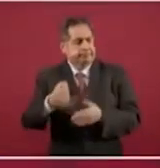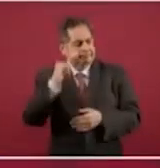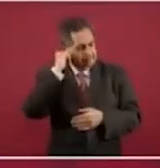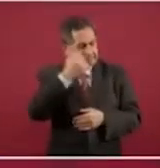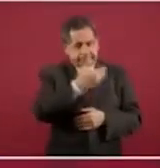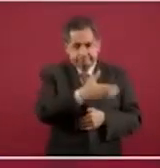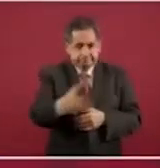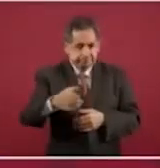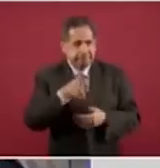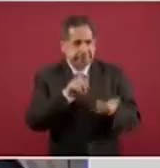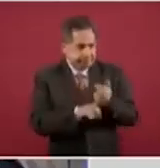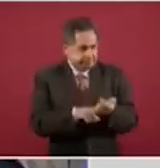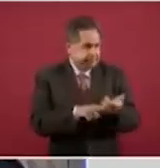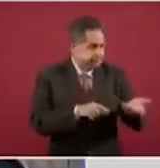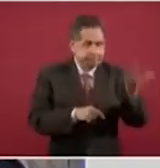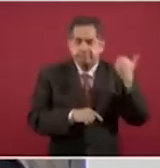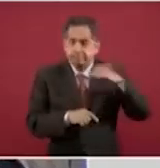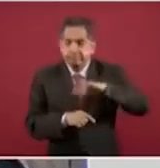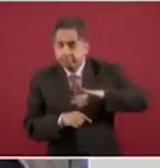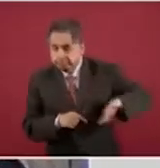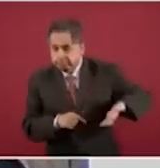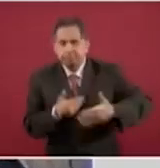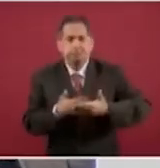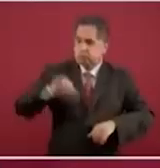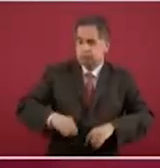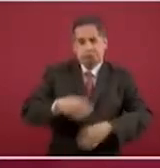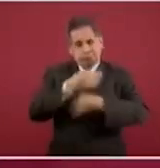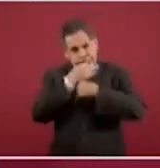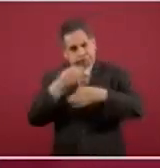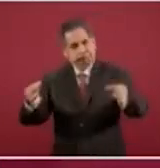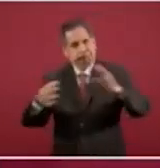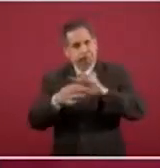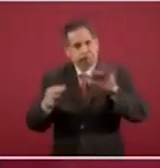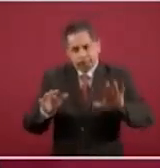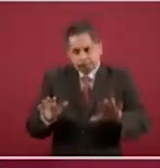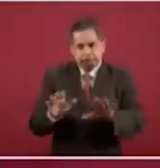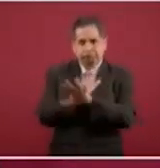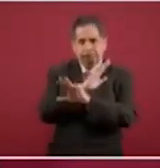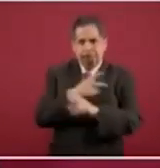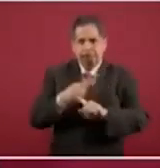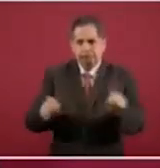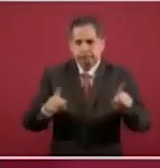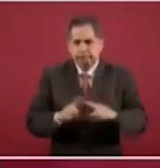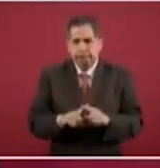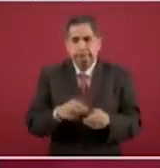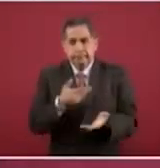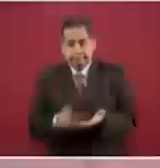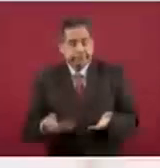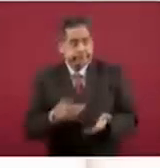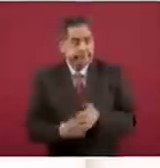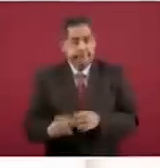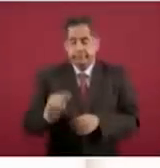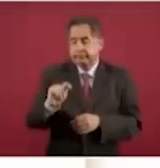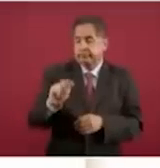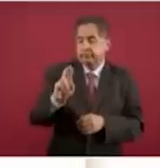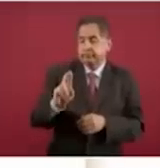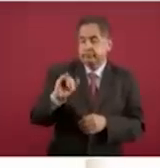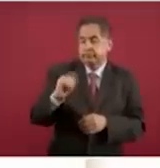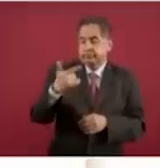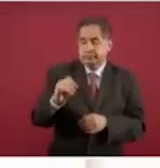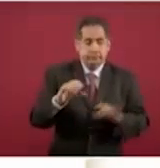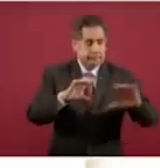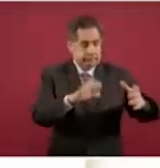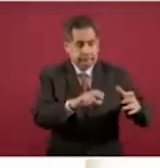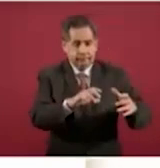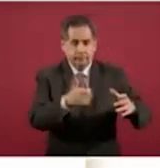fueron inveteradamente olvidados que en el caso del trigo que el precio